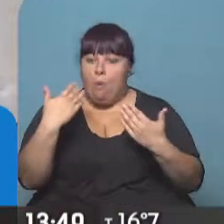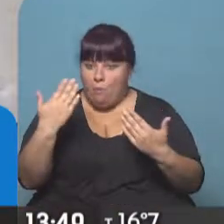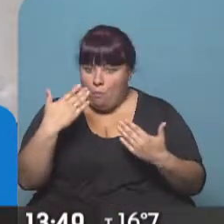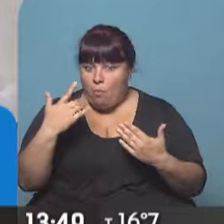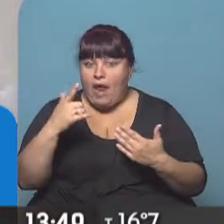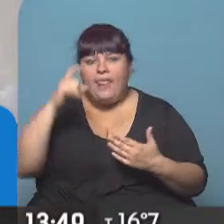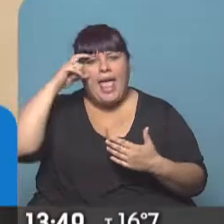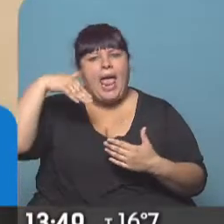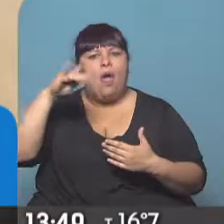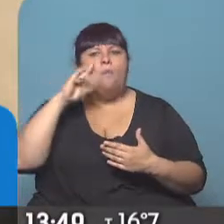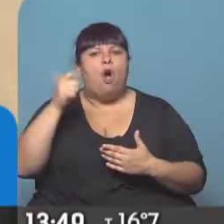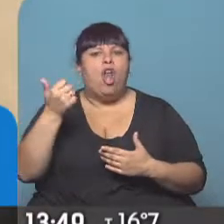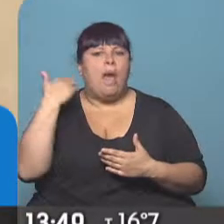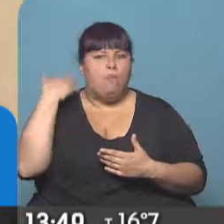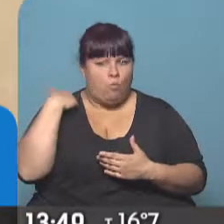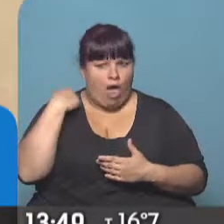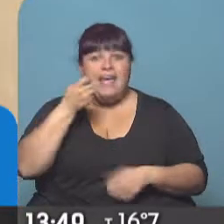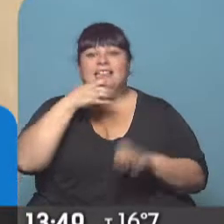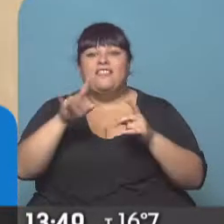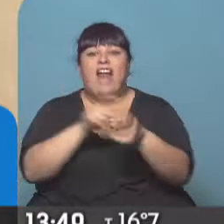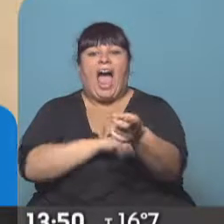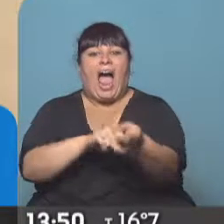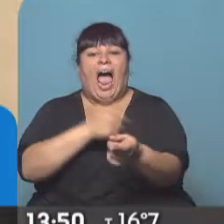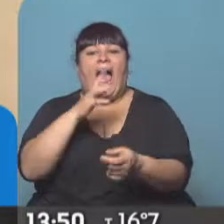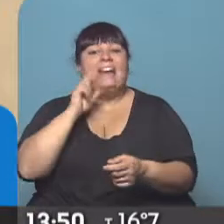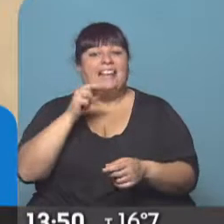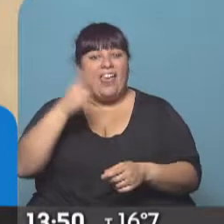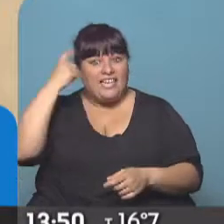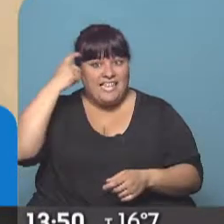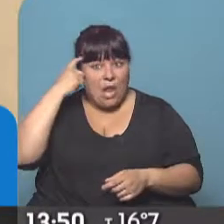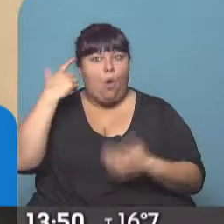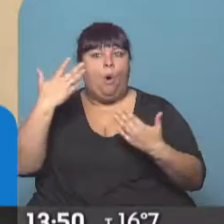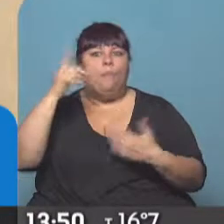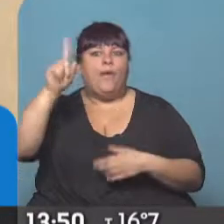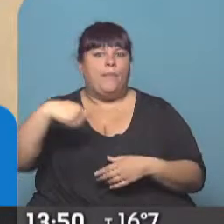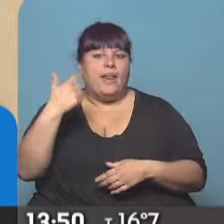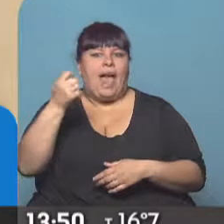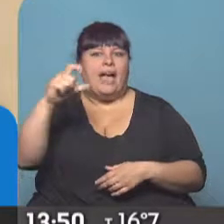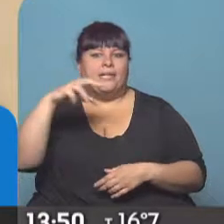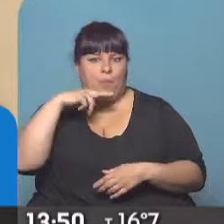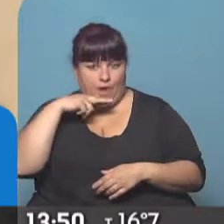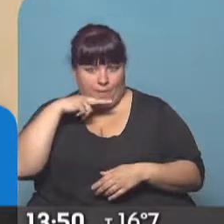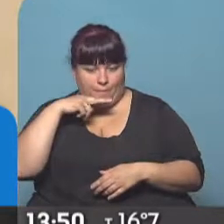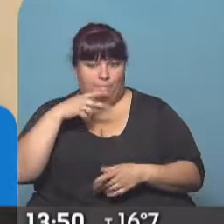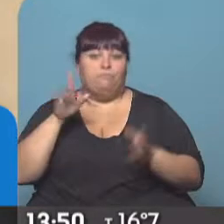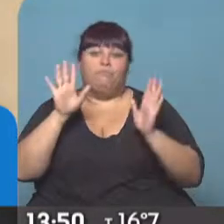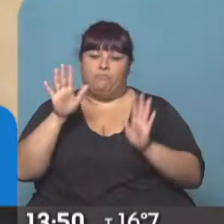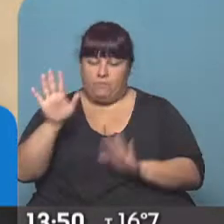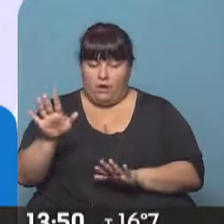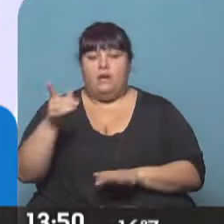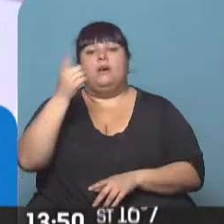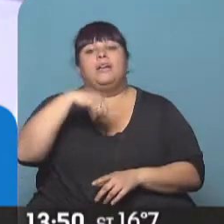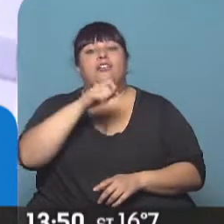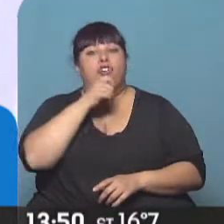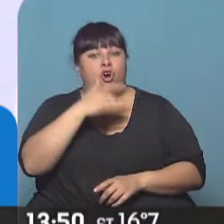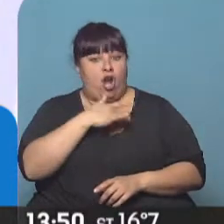una embolia pulmonar si lo hacen las arterias del cerebro puede producir un ataque cerebrovascular acb y